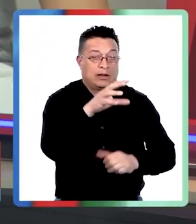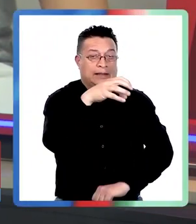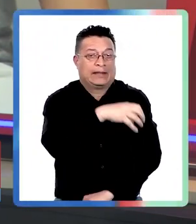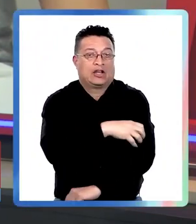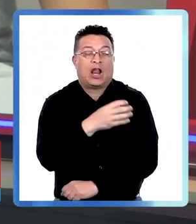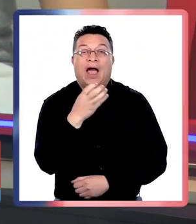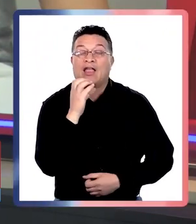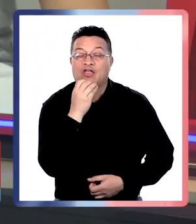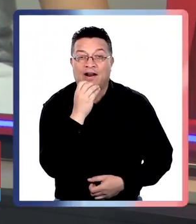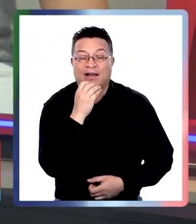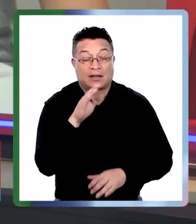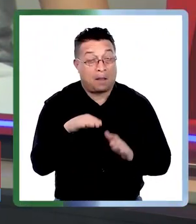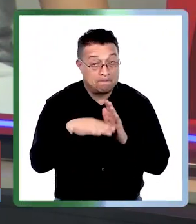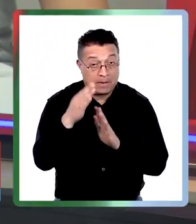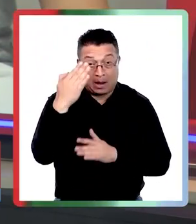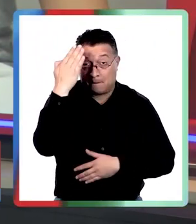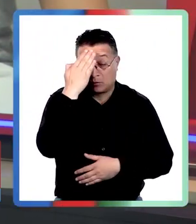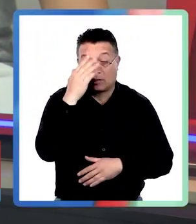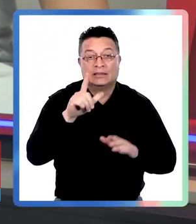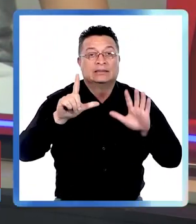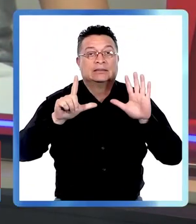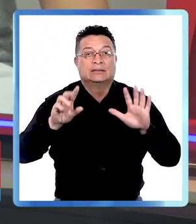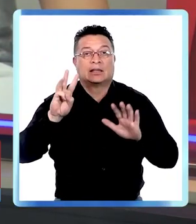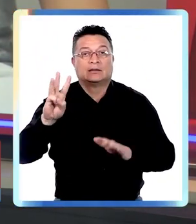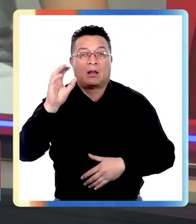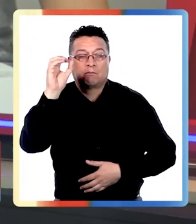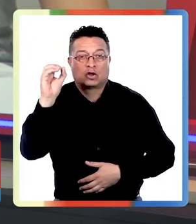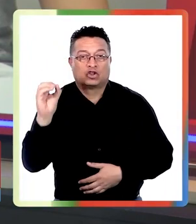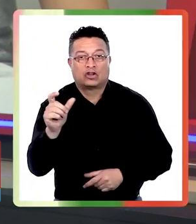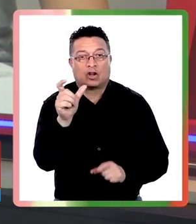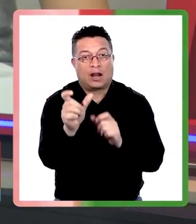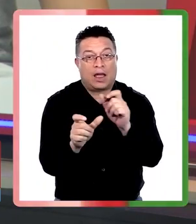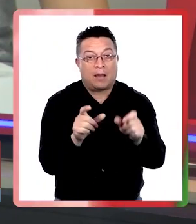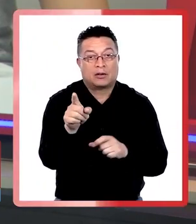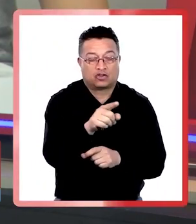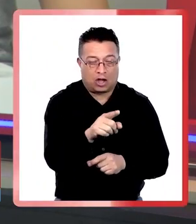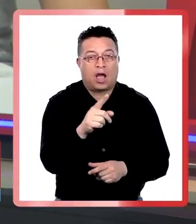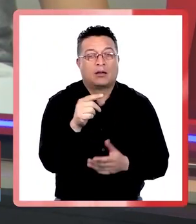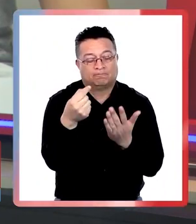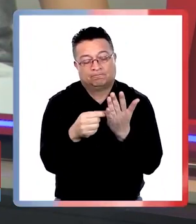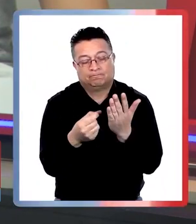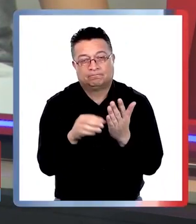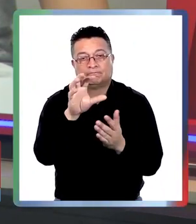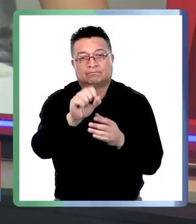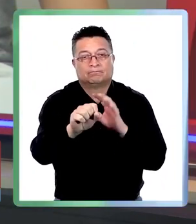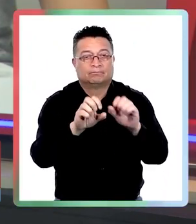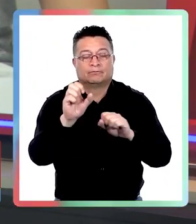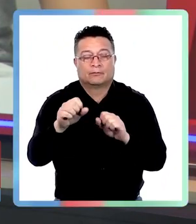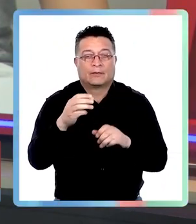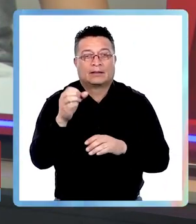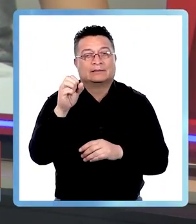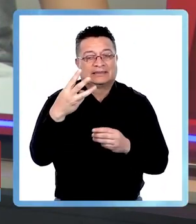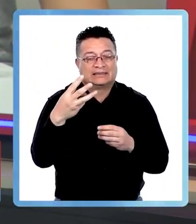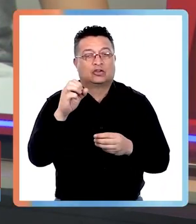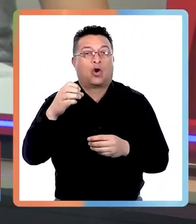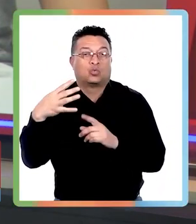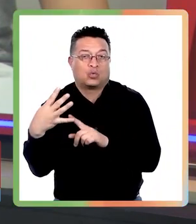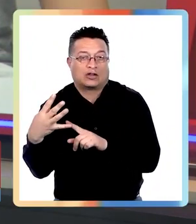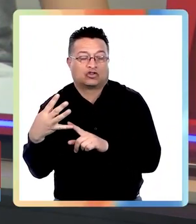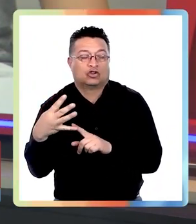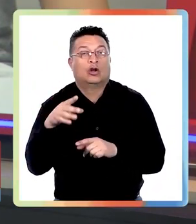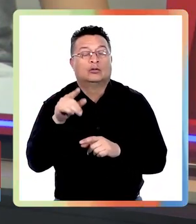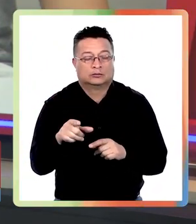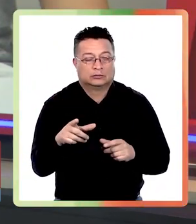más preocupante es que el 73% de los pacientes son diagnosticados en etapa 3 o 4, lo que implica un